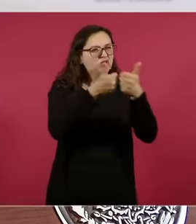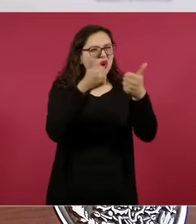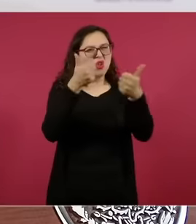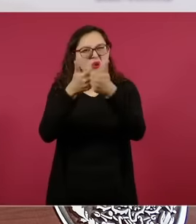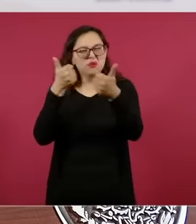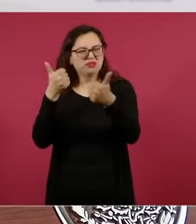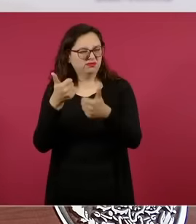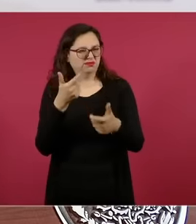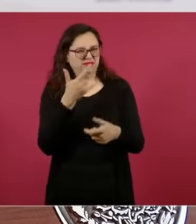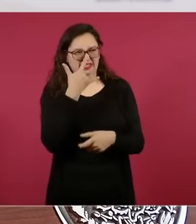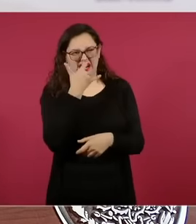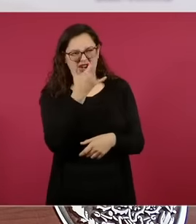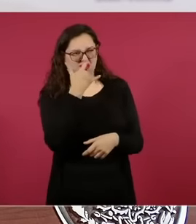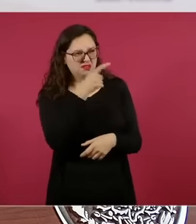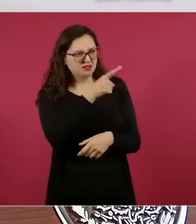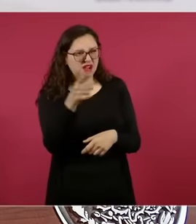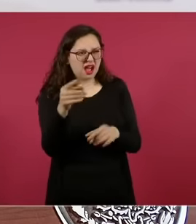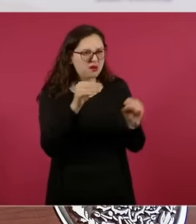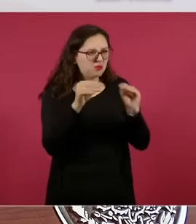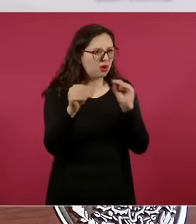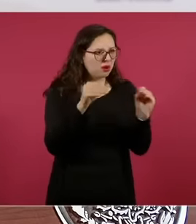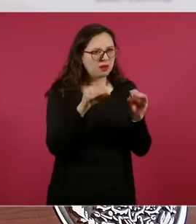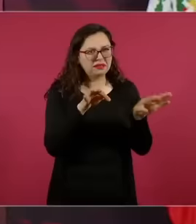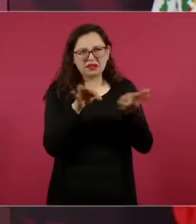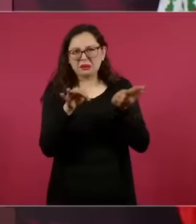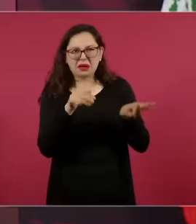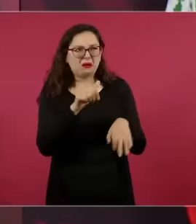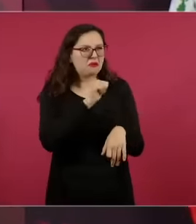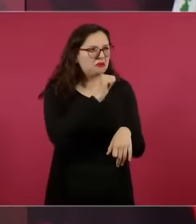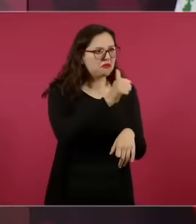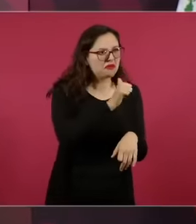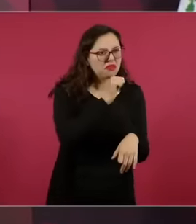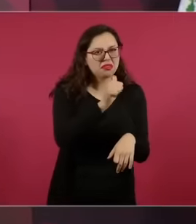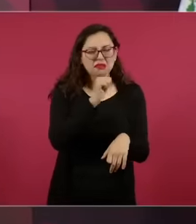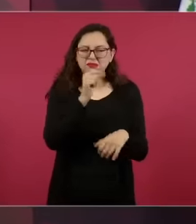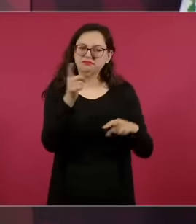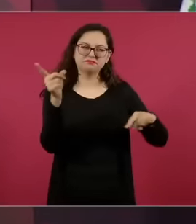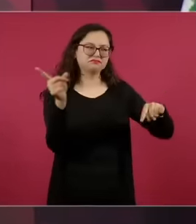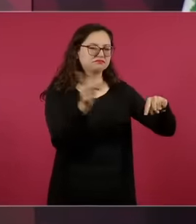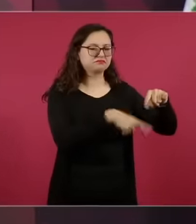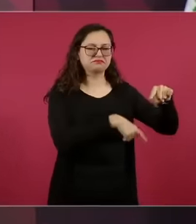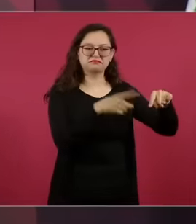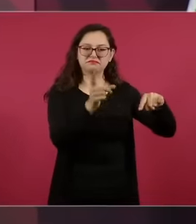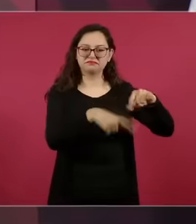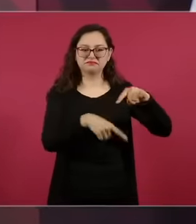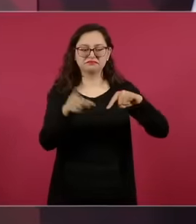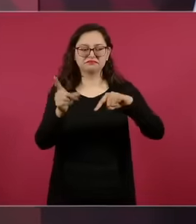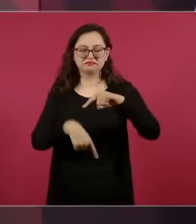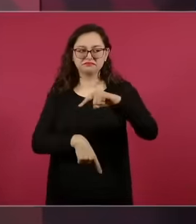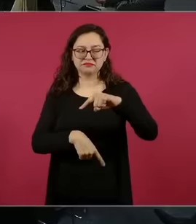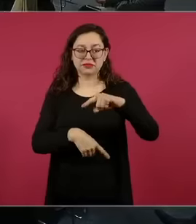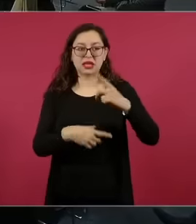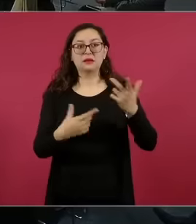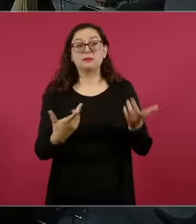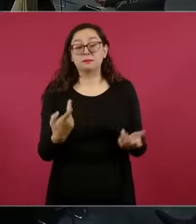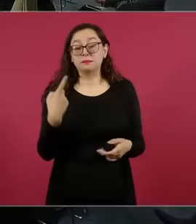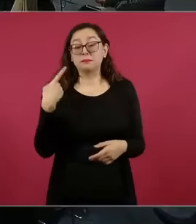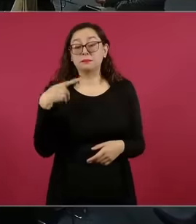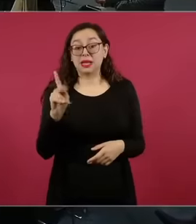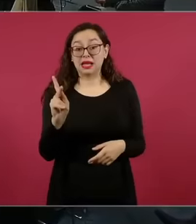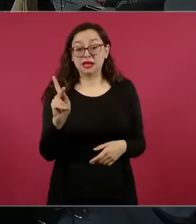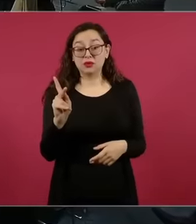nada, que no ayudan en nada. Bueno, sí sirven,